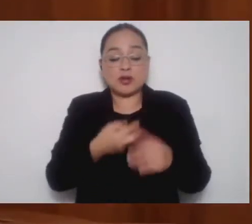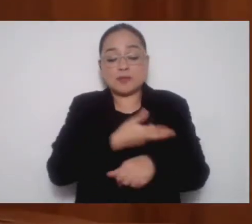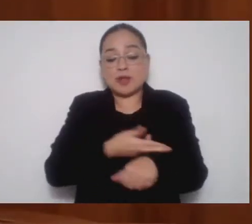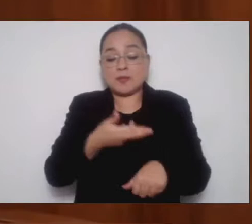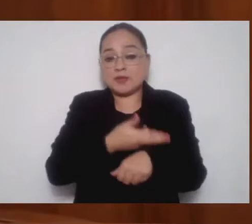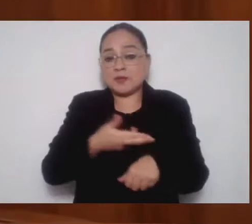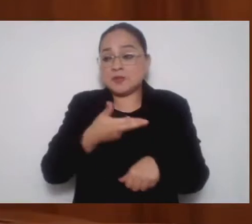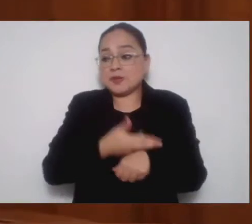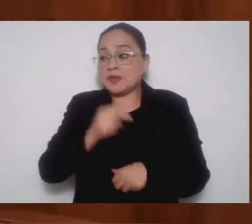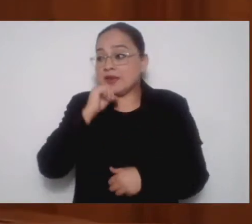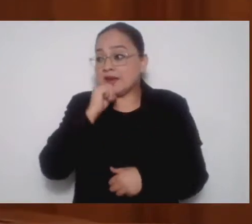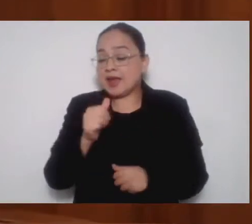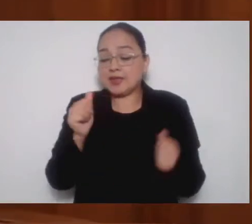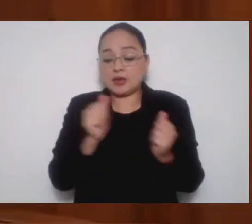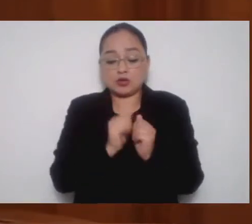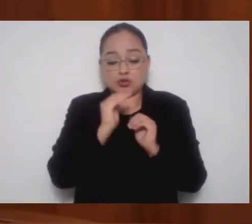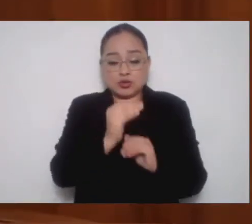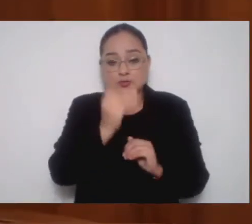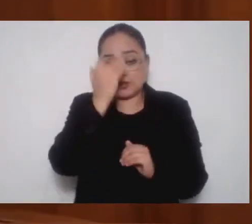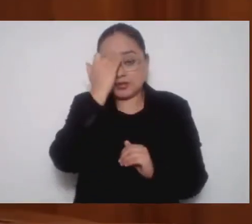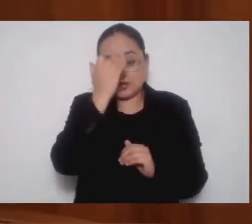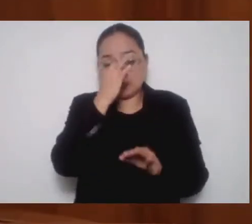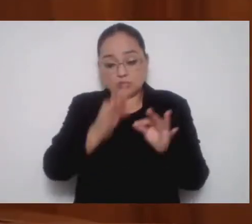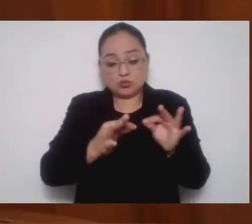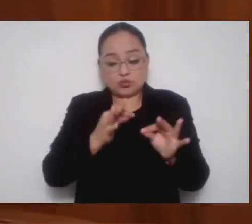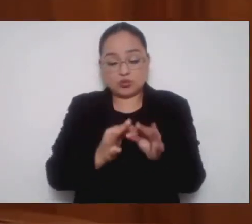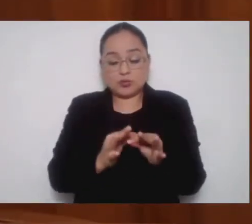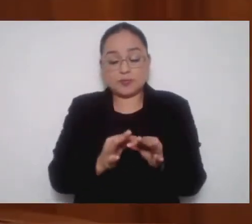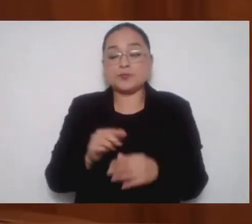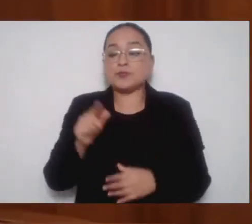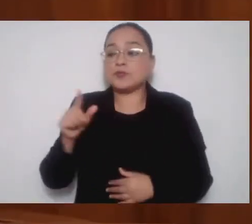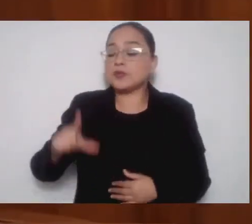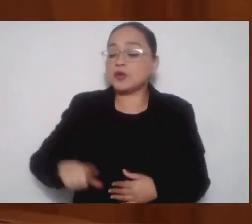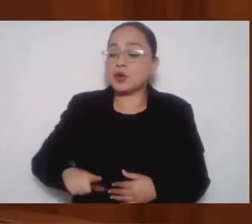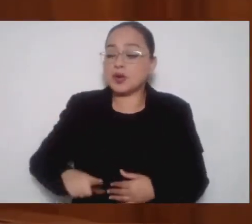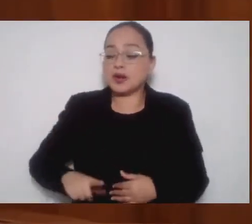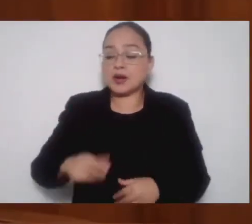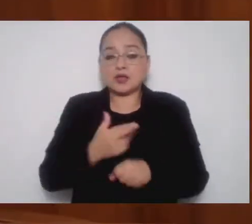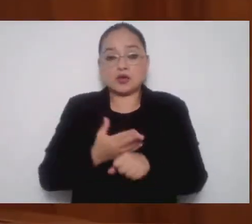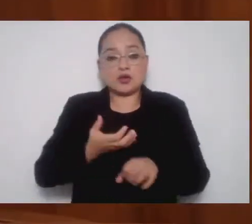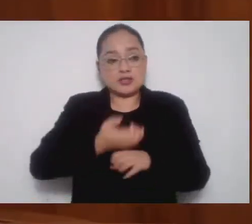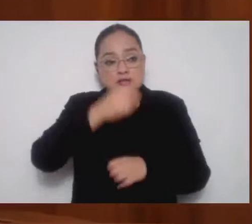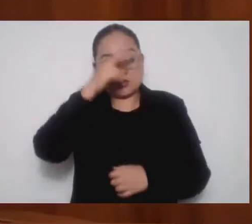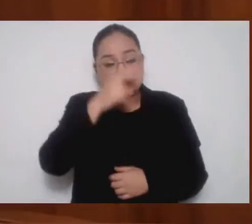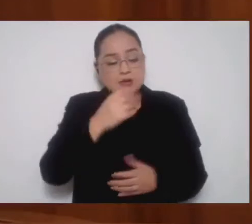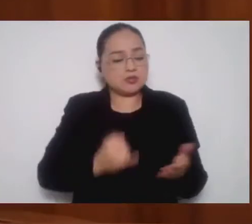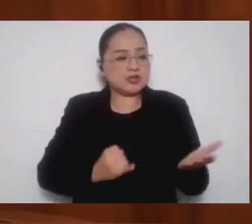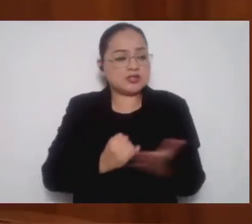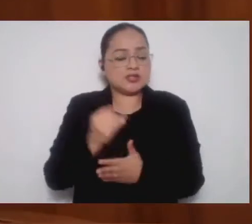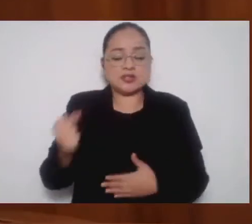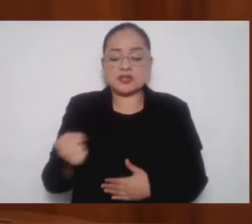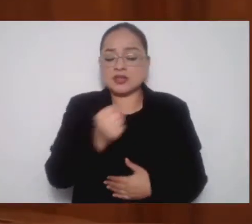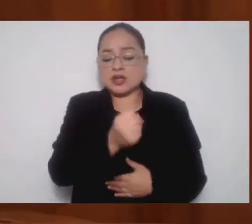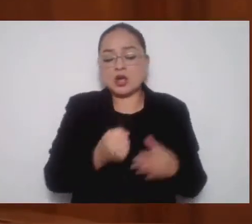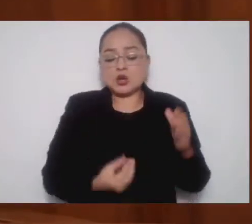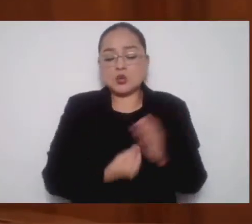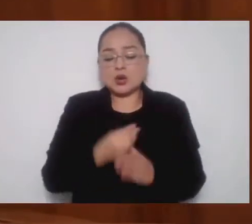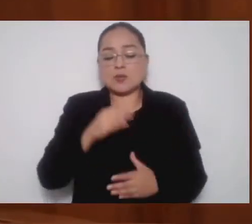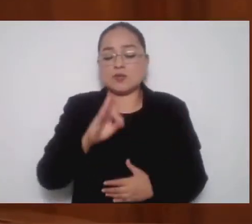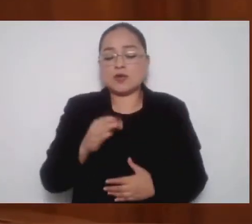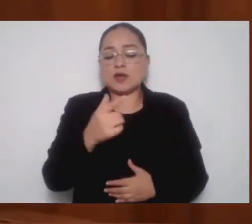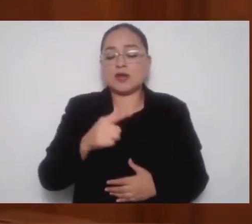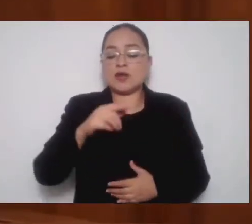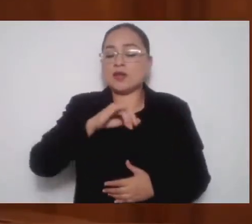la designación en los plazos antes referidos, el Ejecutivo designará a la o el fiscal